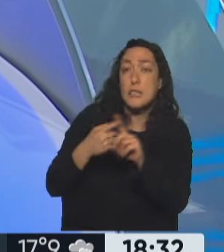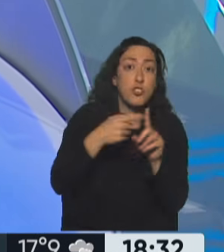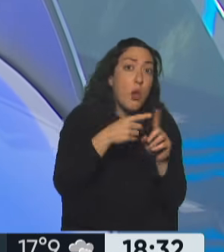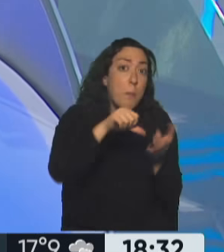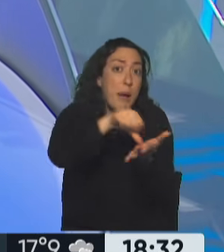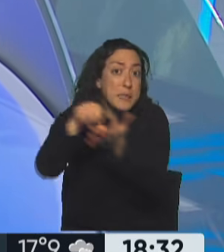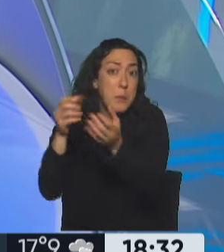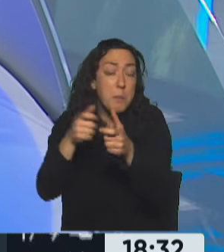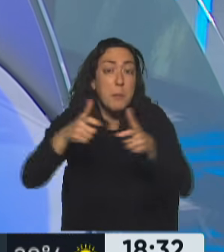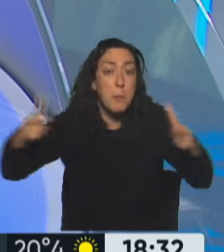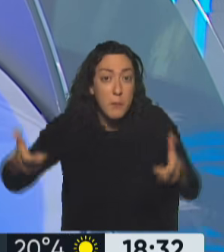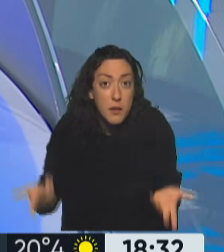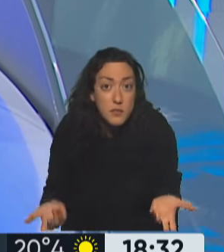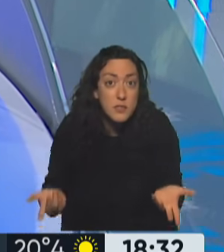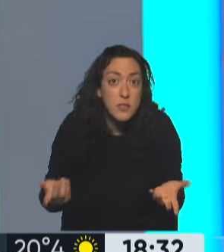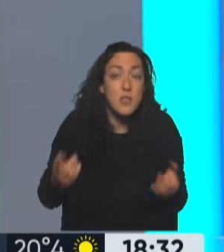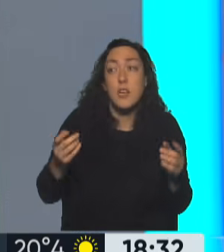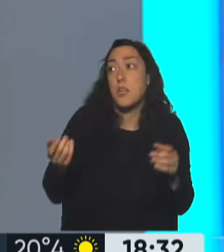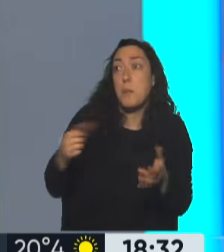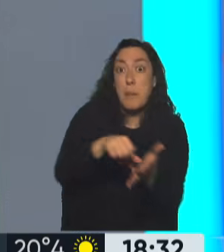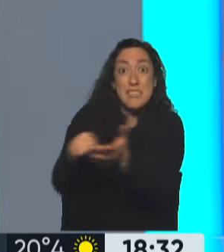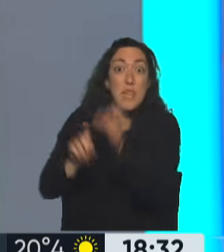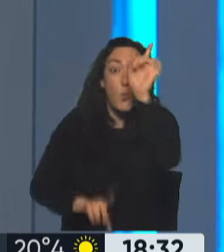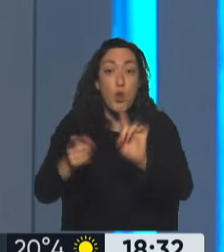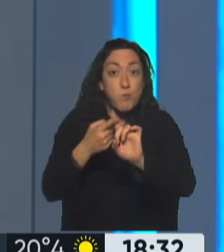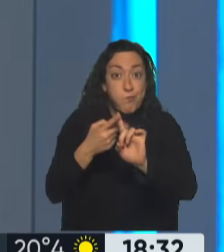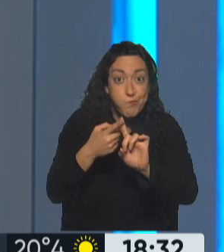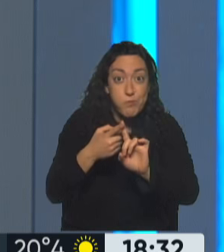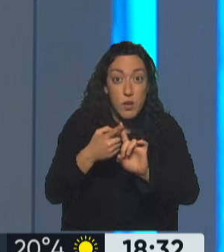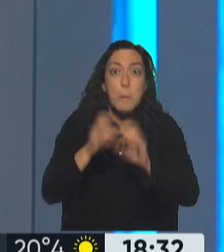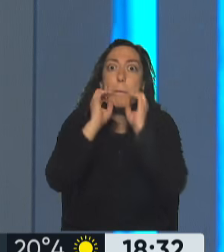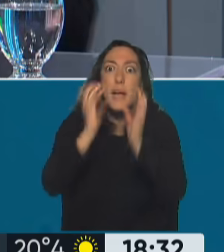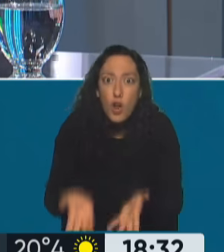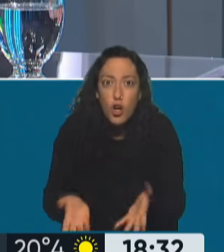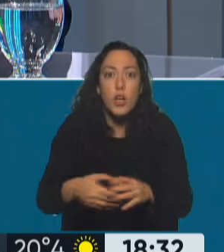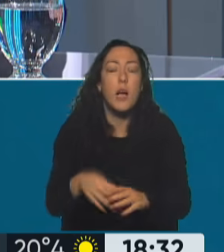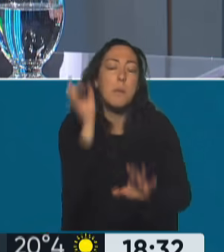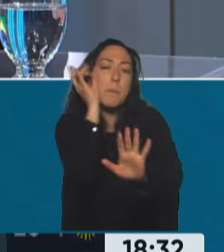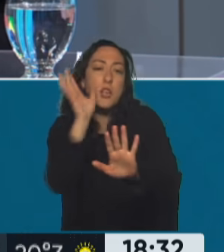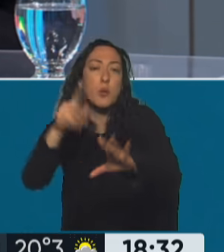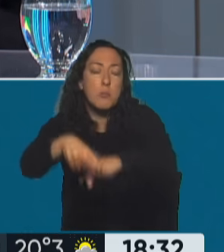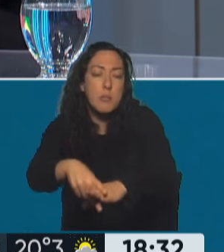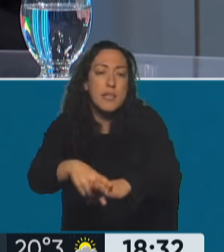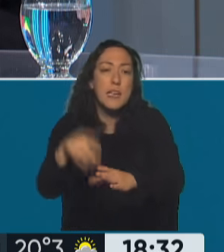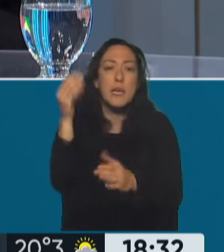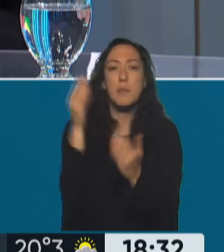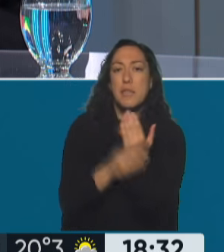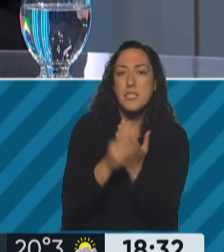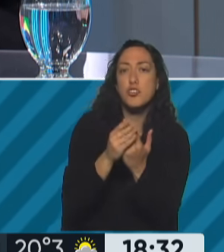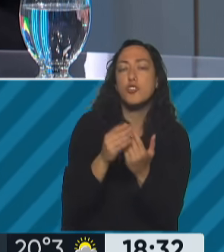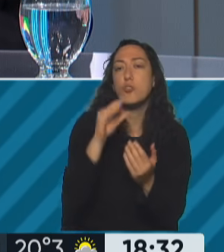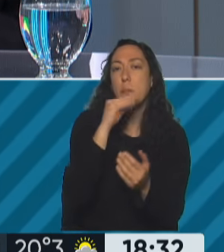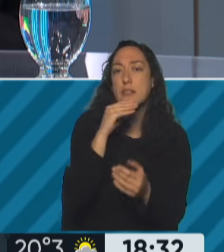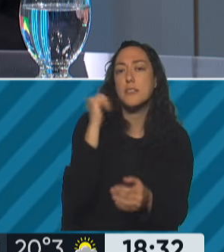países, mejores relaciones con países con los que ya tenemos Querido relaciones, Martín, mejor dicho. dame algunos segundos, está Te doy unos segundos. el ministro de Economía y candidato